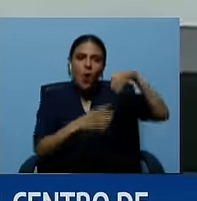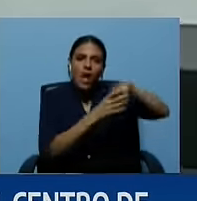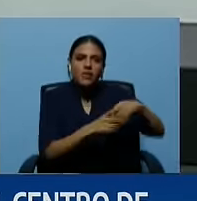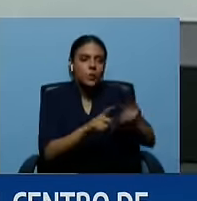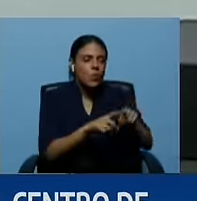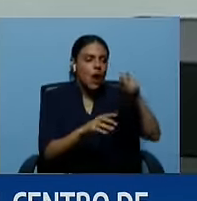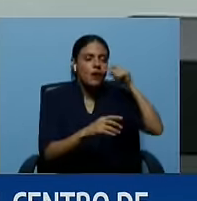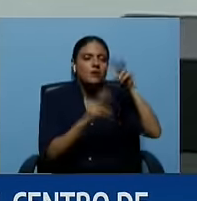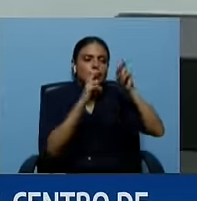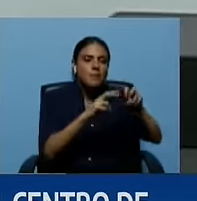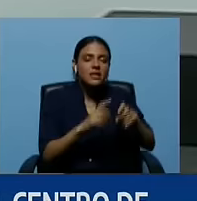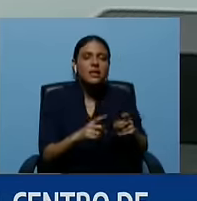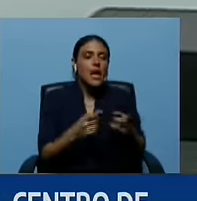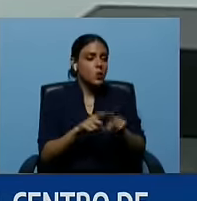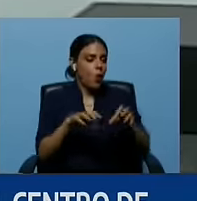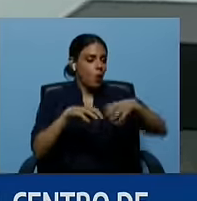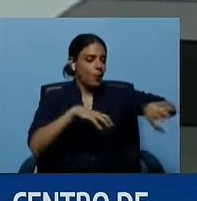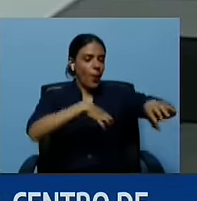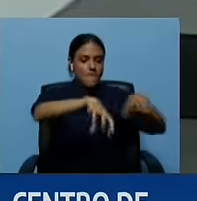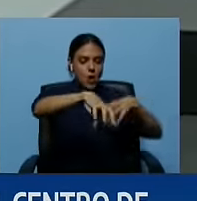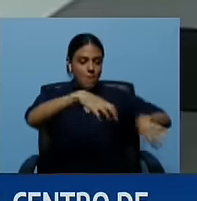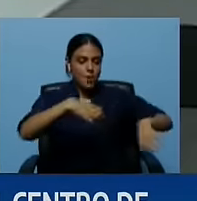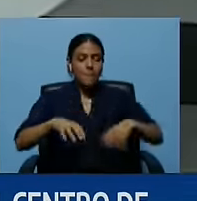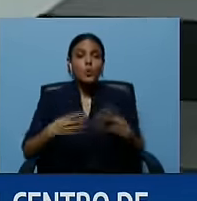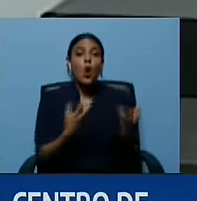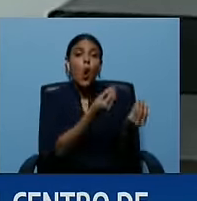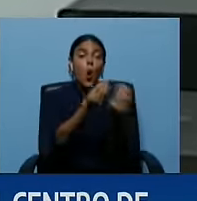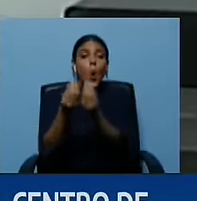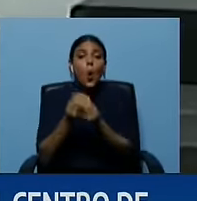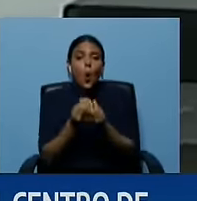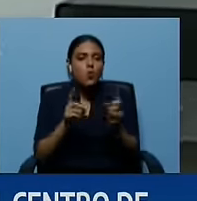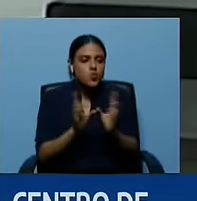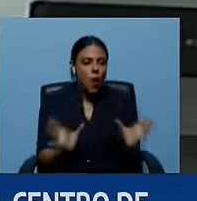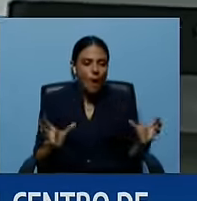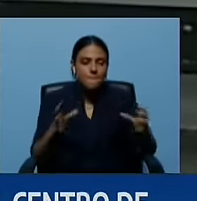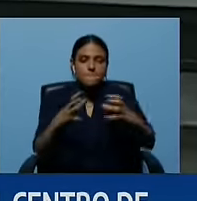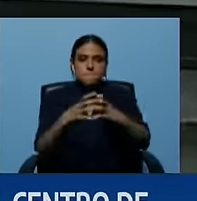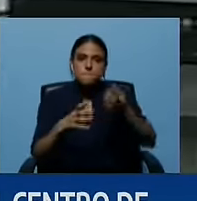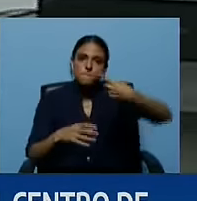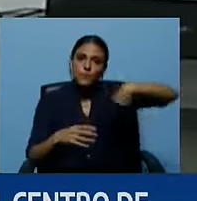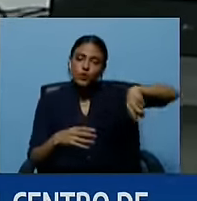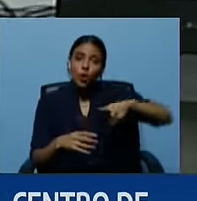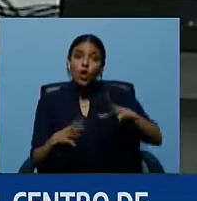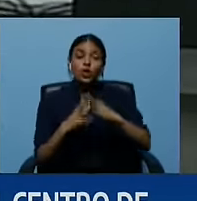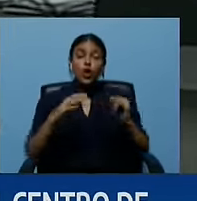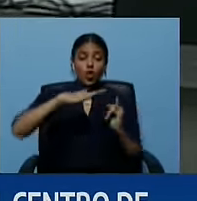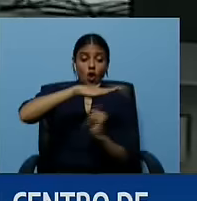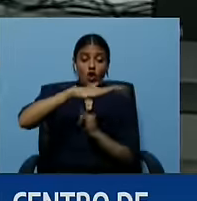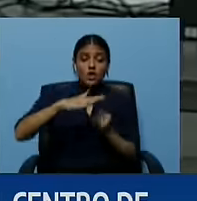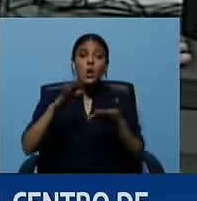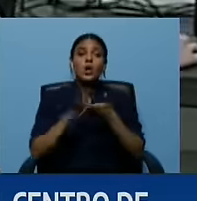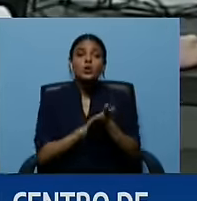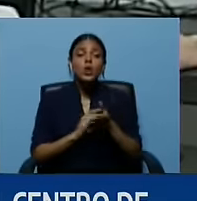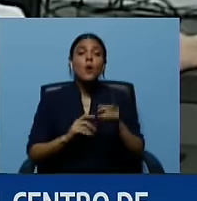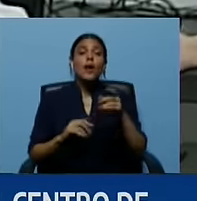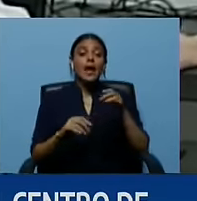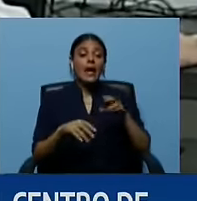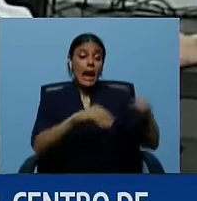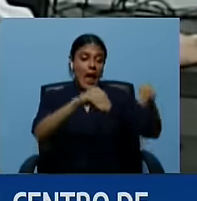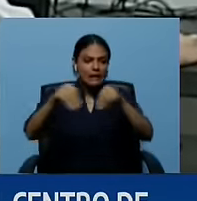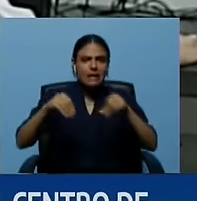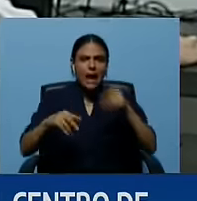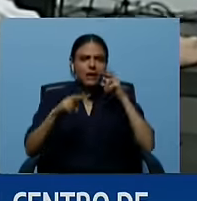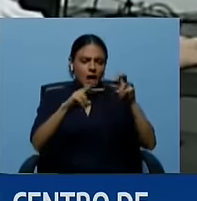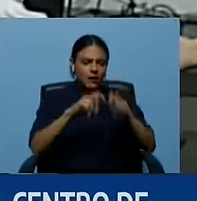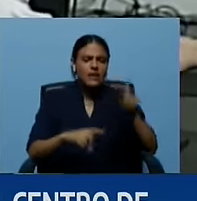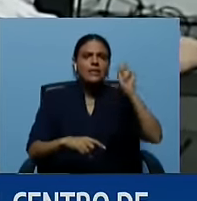demás laboratorios, un conjunto de laboratorios. Estos institutos son el Instituto de Ciencia de la Tierra, el Instituto de Zoología y